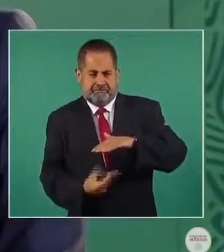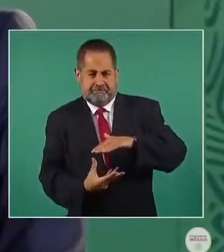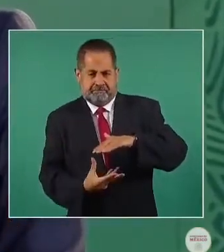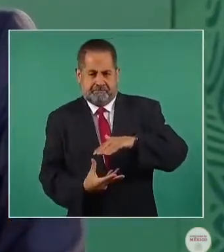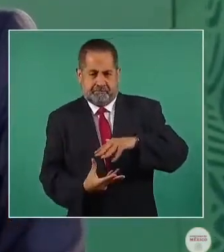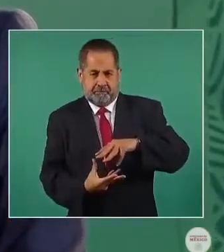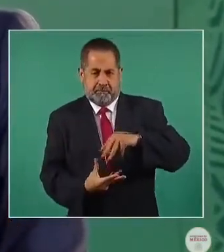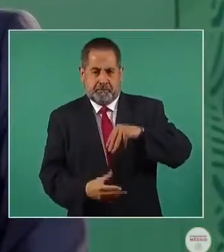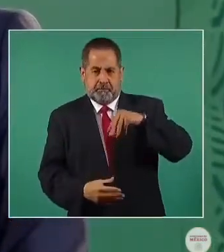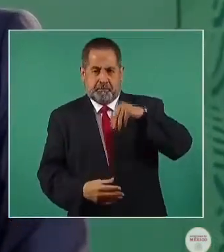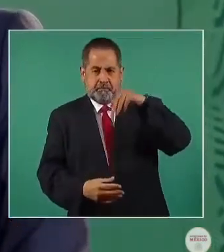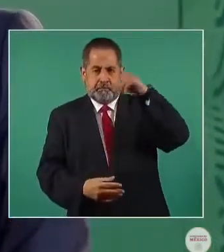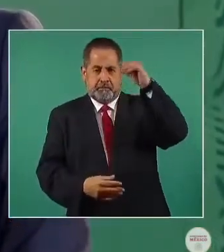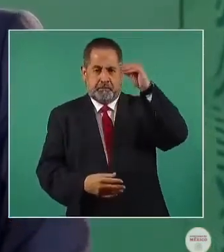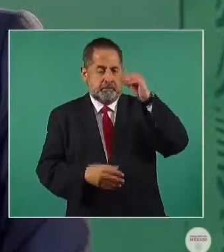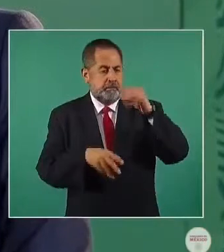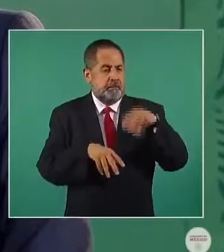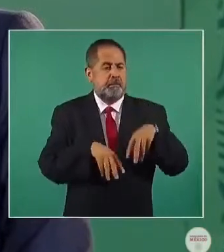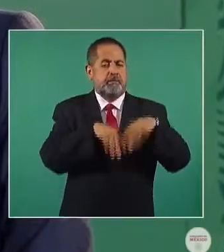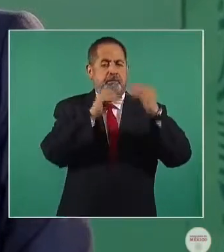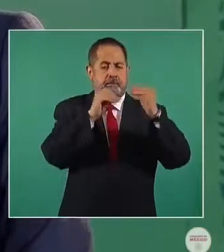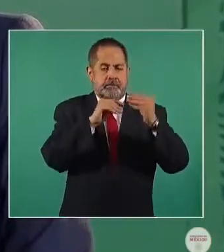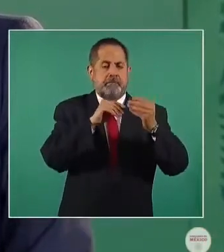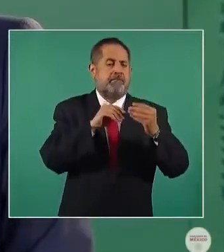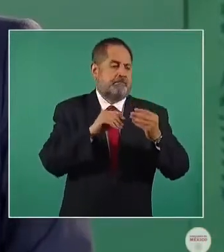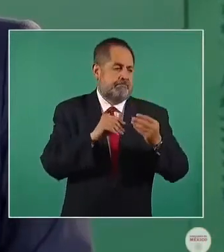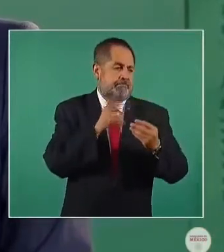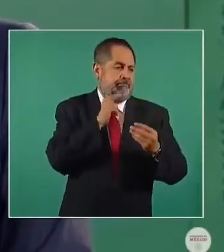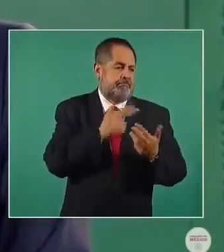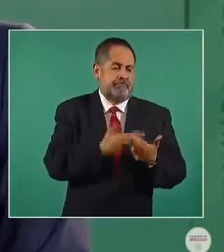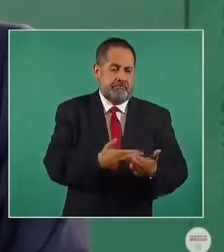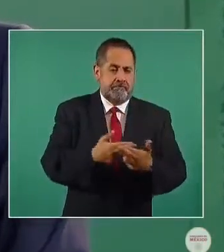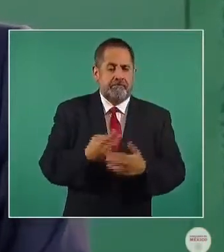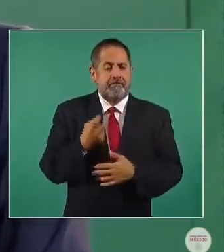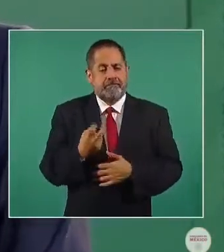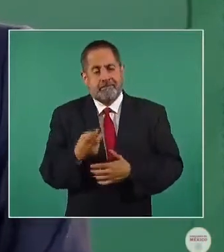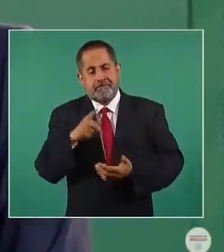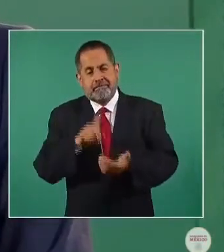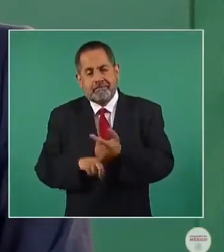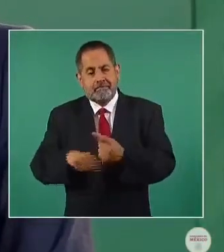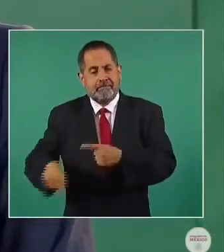y esto con el tiempo produjo que